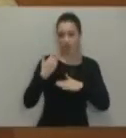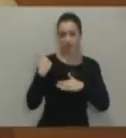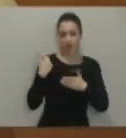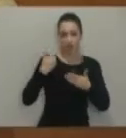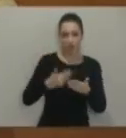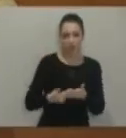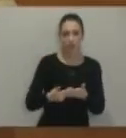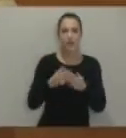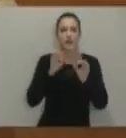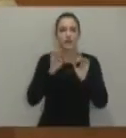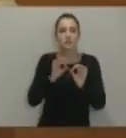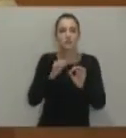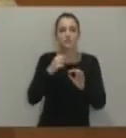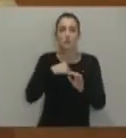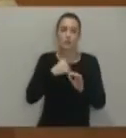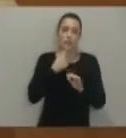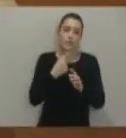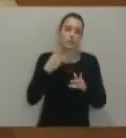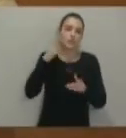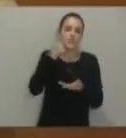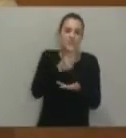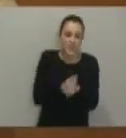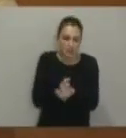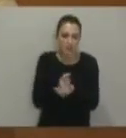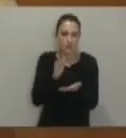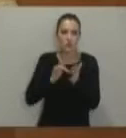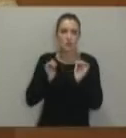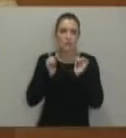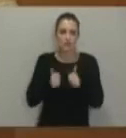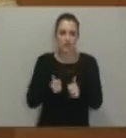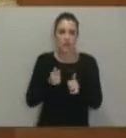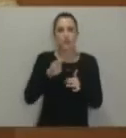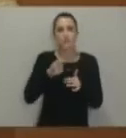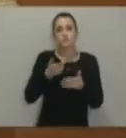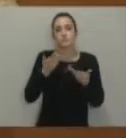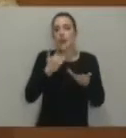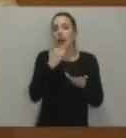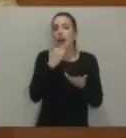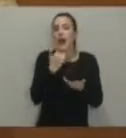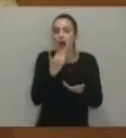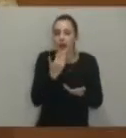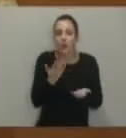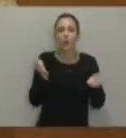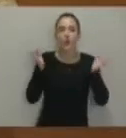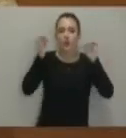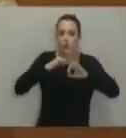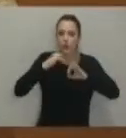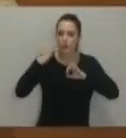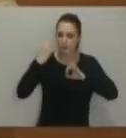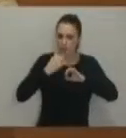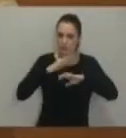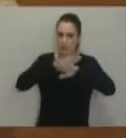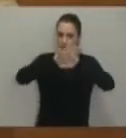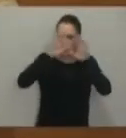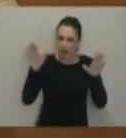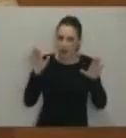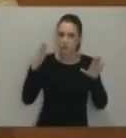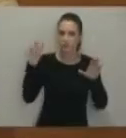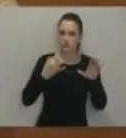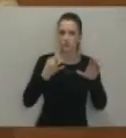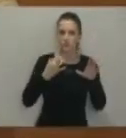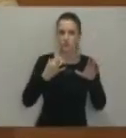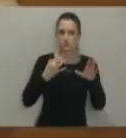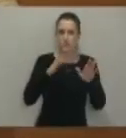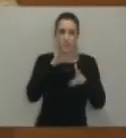que anticipaba al principio. Se trata de algo deliberado, seamos claros, sean claros, máxime ahora que nos